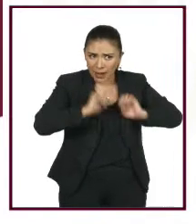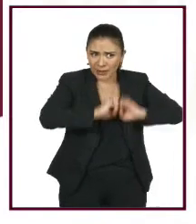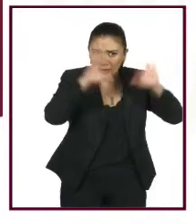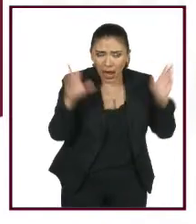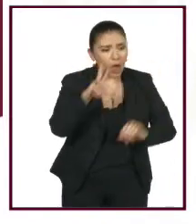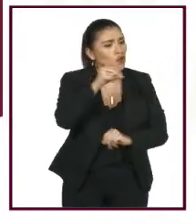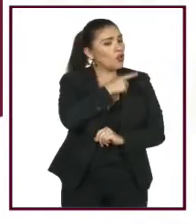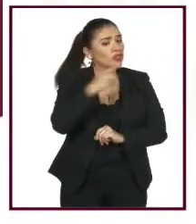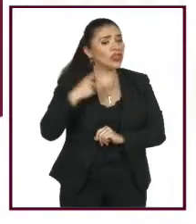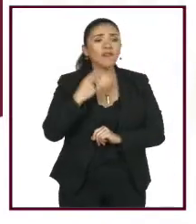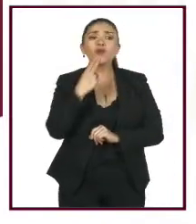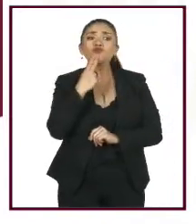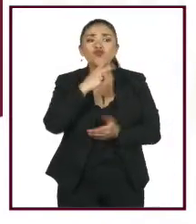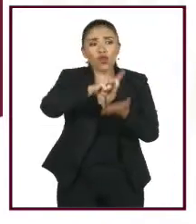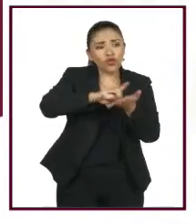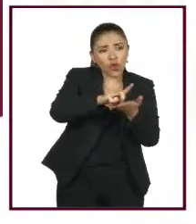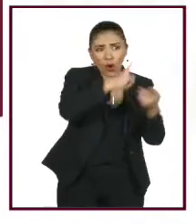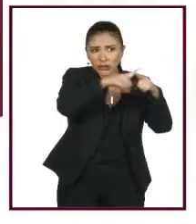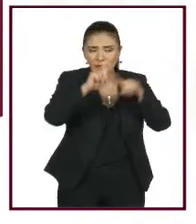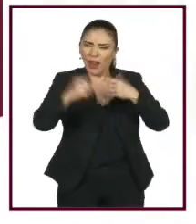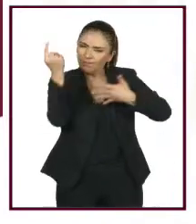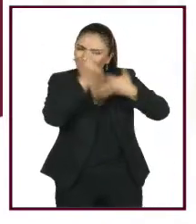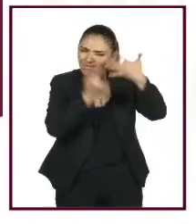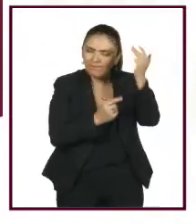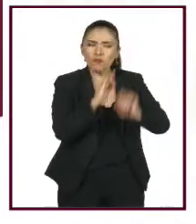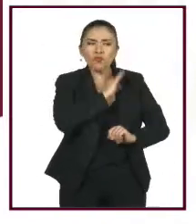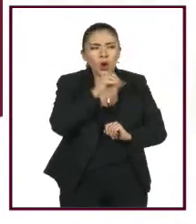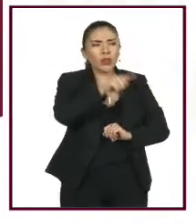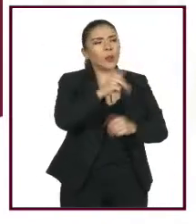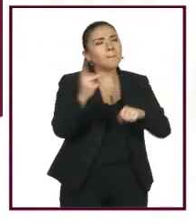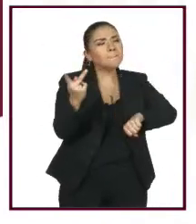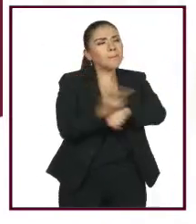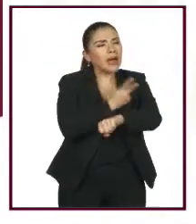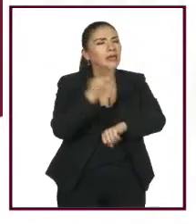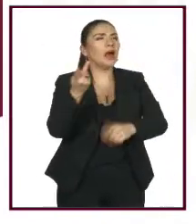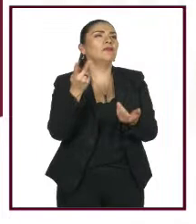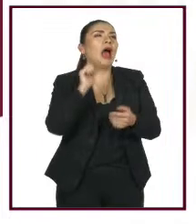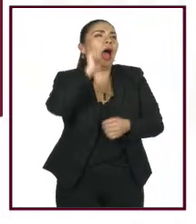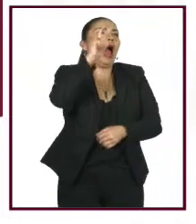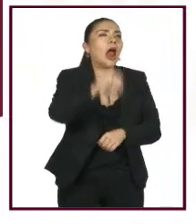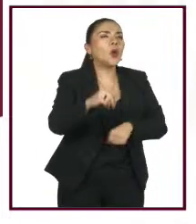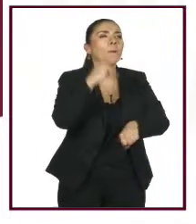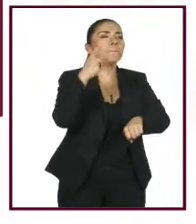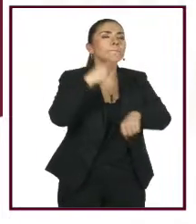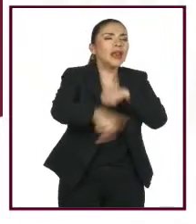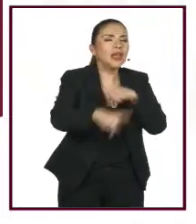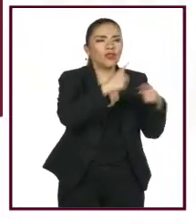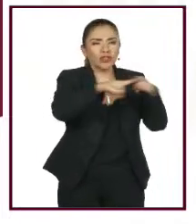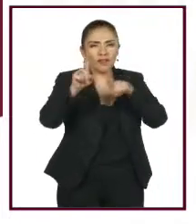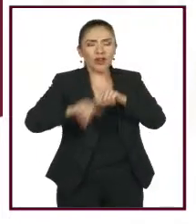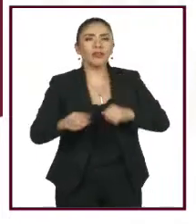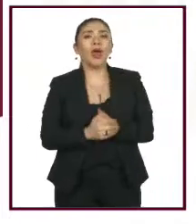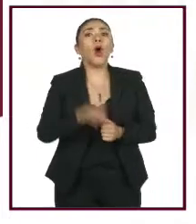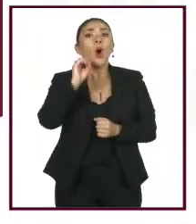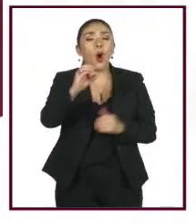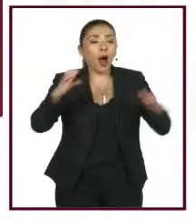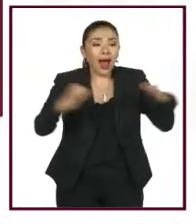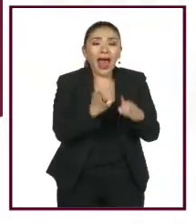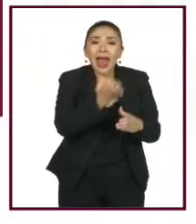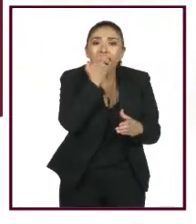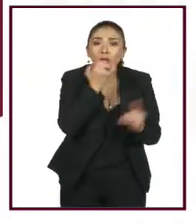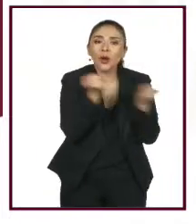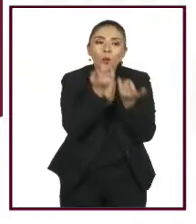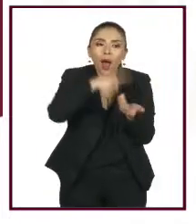las sustancias, ¿no? También hablar sobre las consecuencias. La inclusión escolar también es un factor protector, las